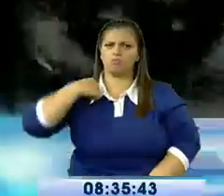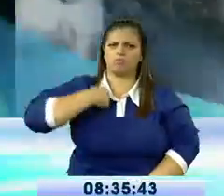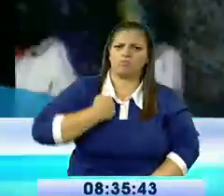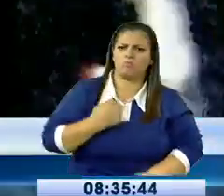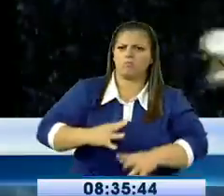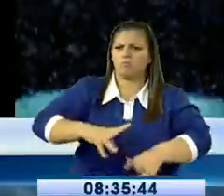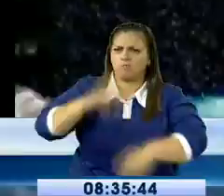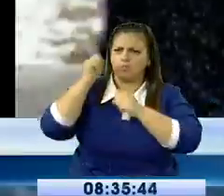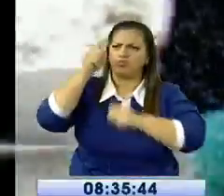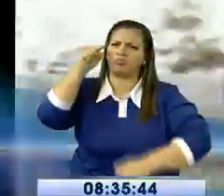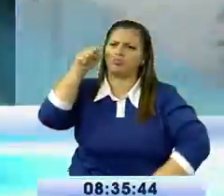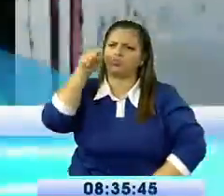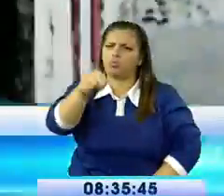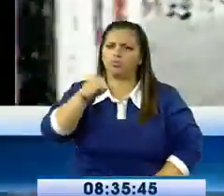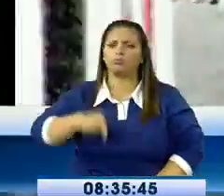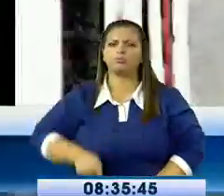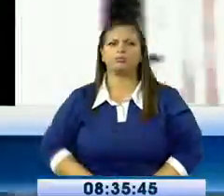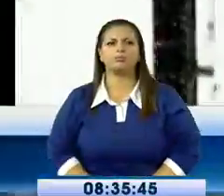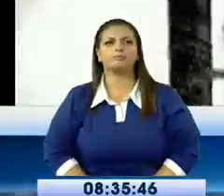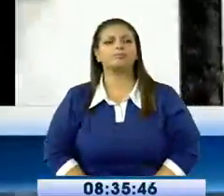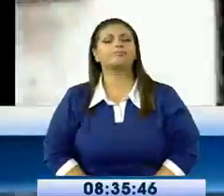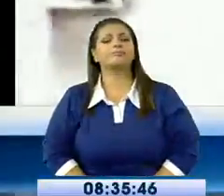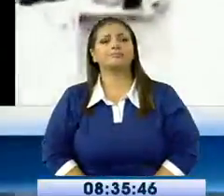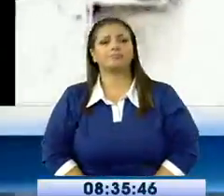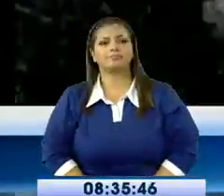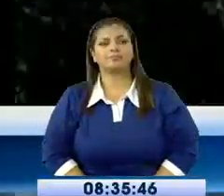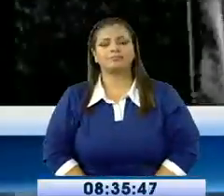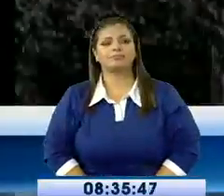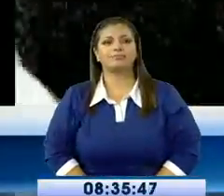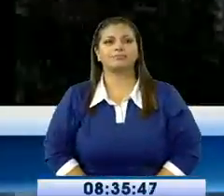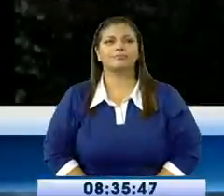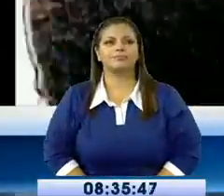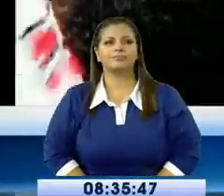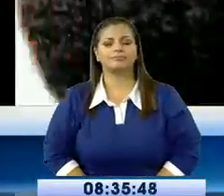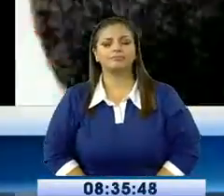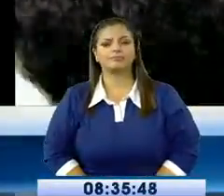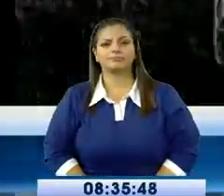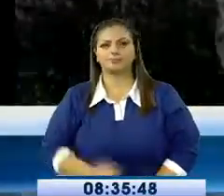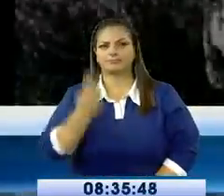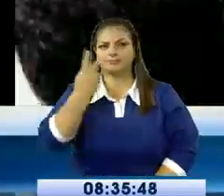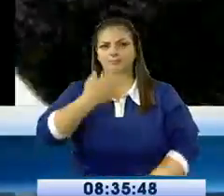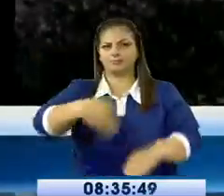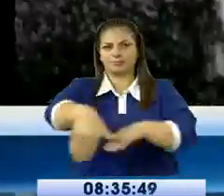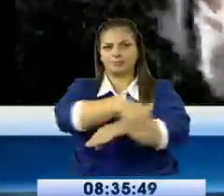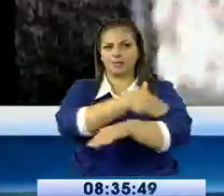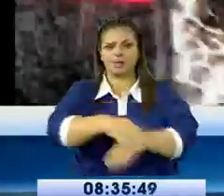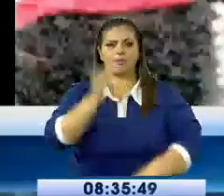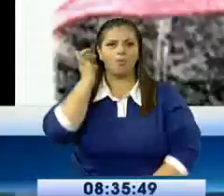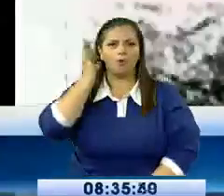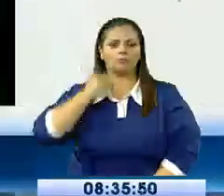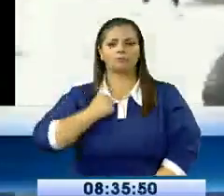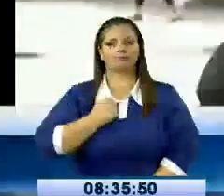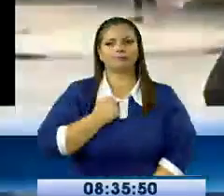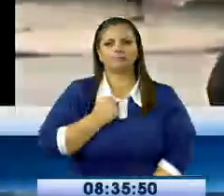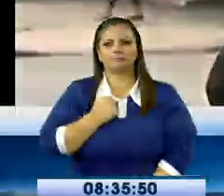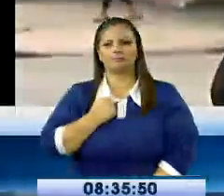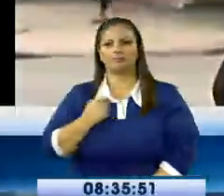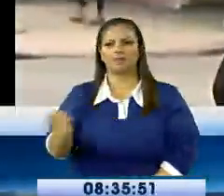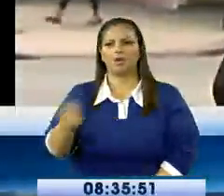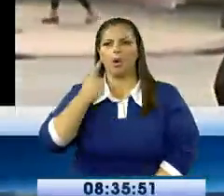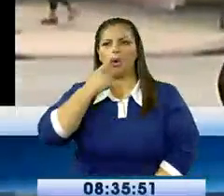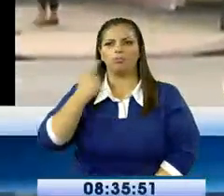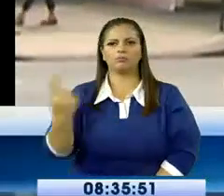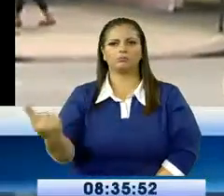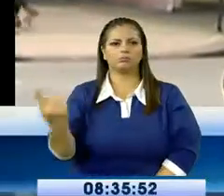la misma dirección donde este sujeto supuestamente asaltaba a las transeúntes, dan fe del temor. Uno no puede salir